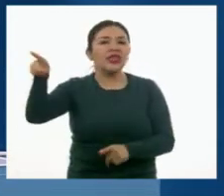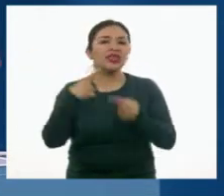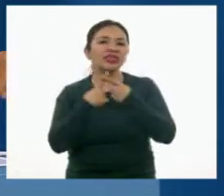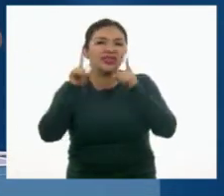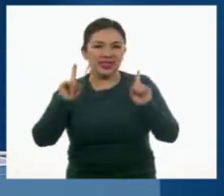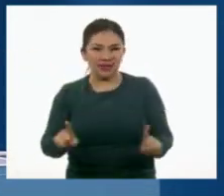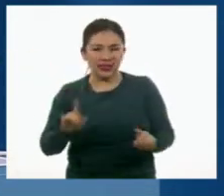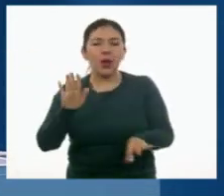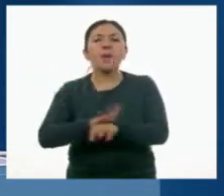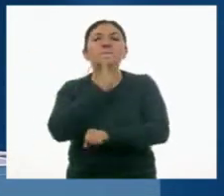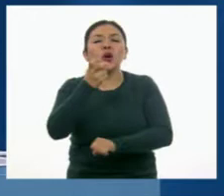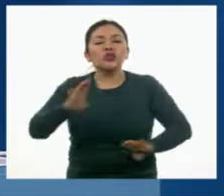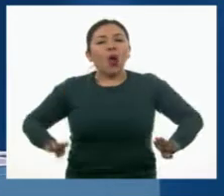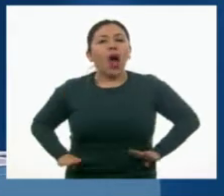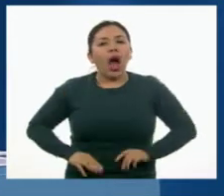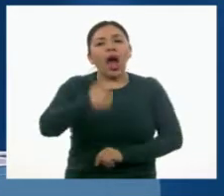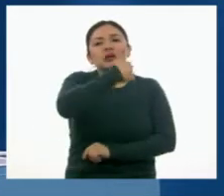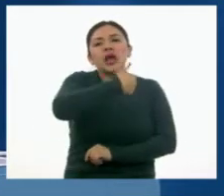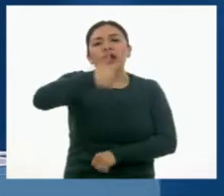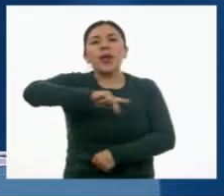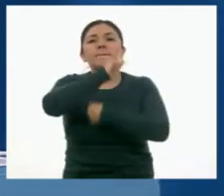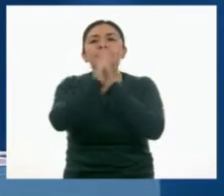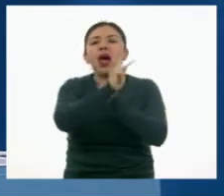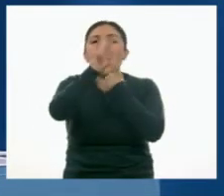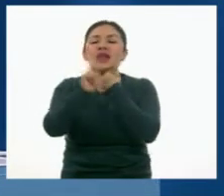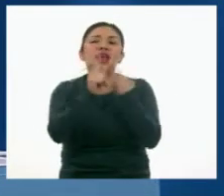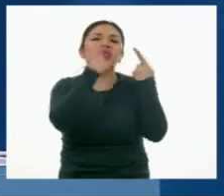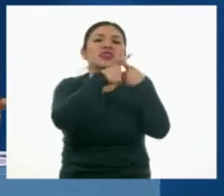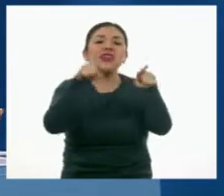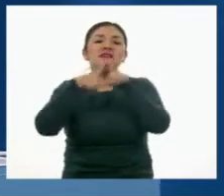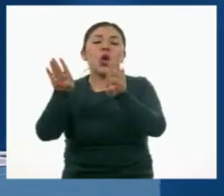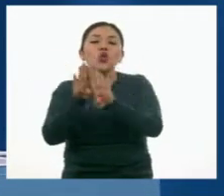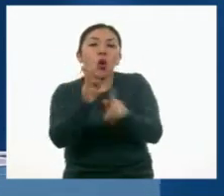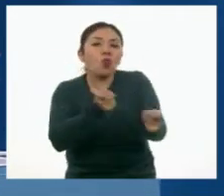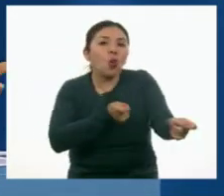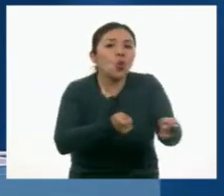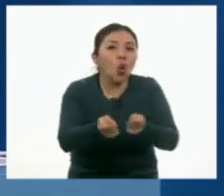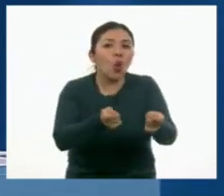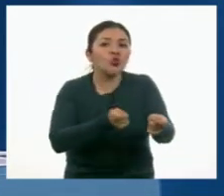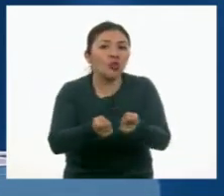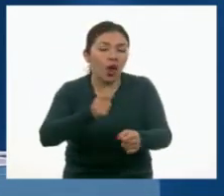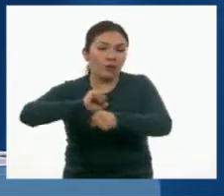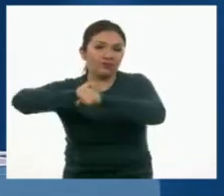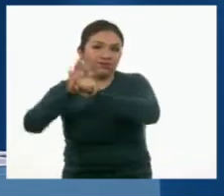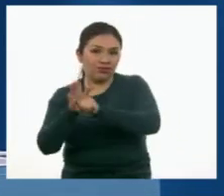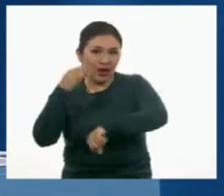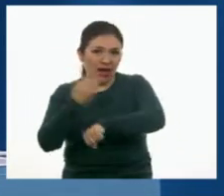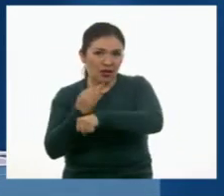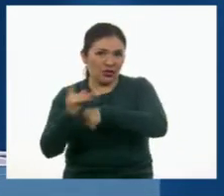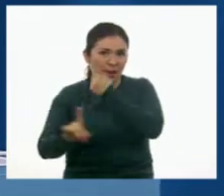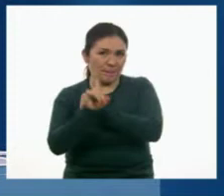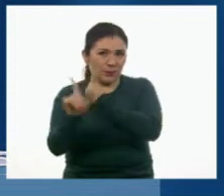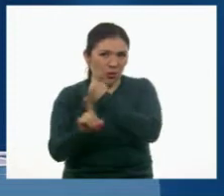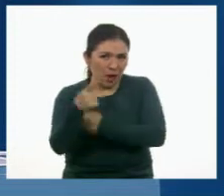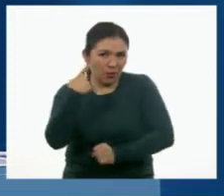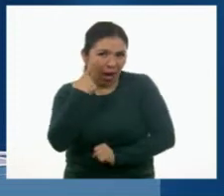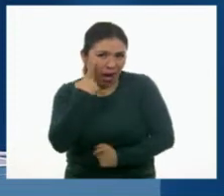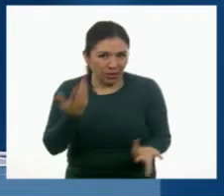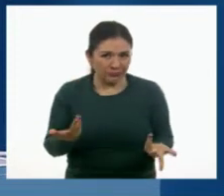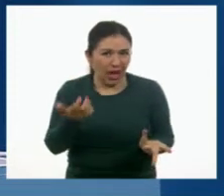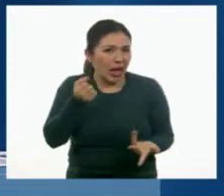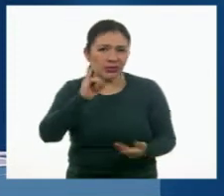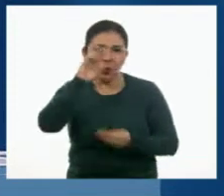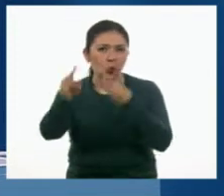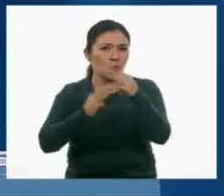eso cada país tiene ciertas condiciones también para tratar la pandemia que nos aqueja de manera